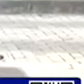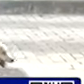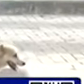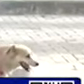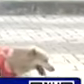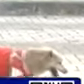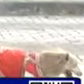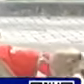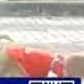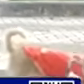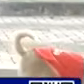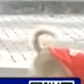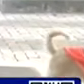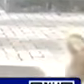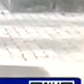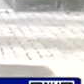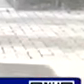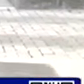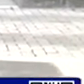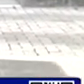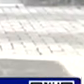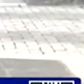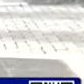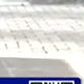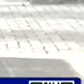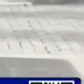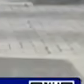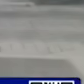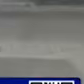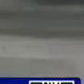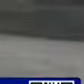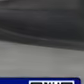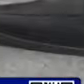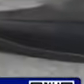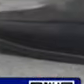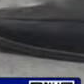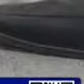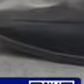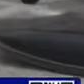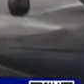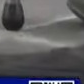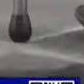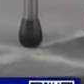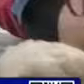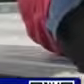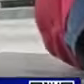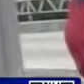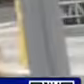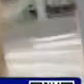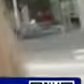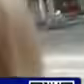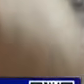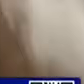y me gustaría adoptar y lo voy a cuidar.